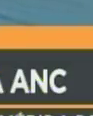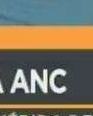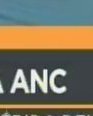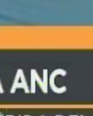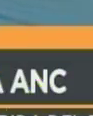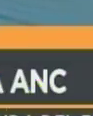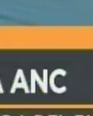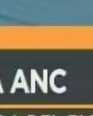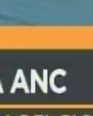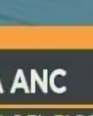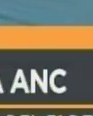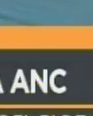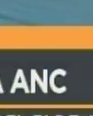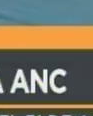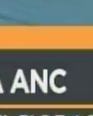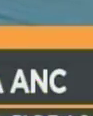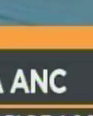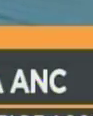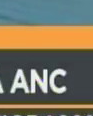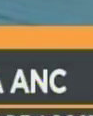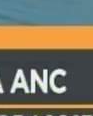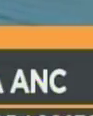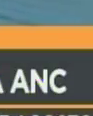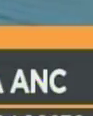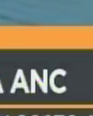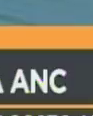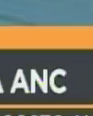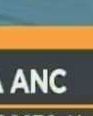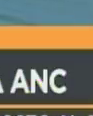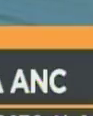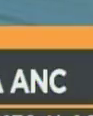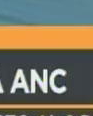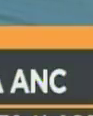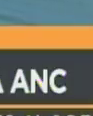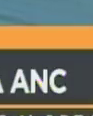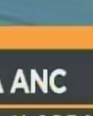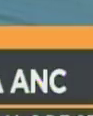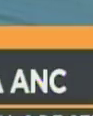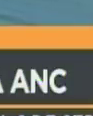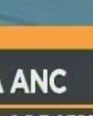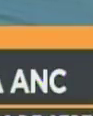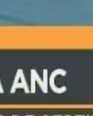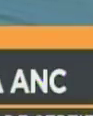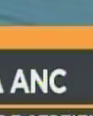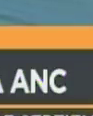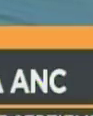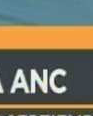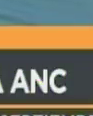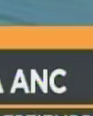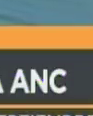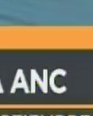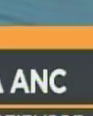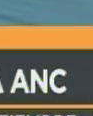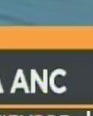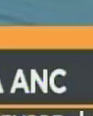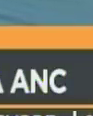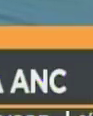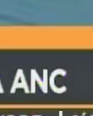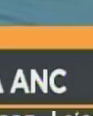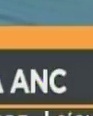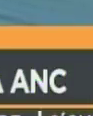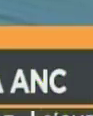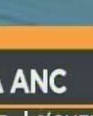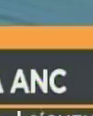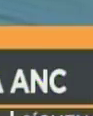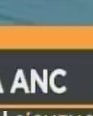jóvenes. Estamos transversalizados por la juventud. Y por eso le da un ánimo especial, le